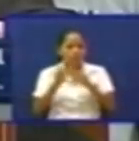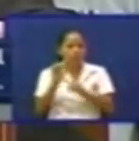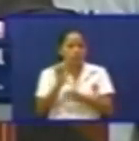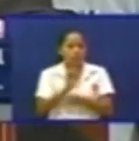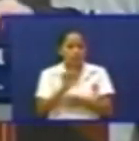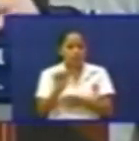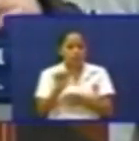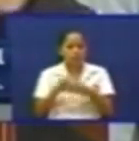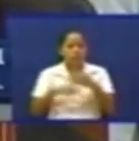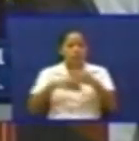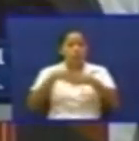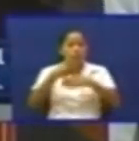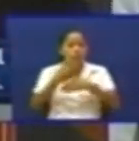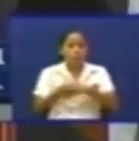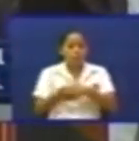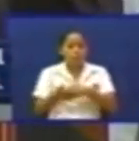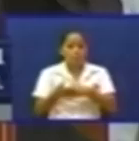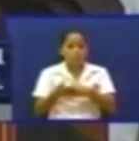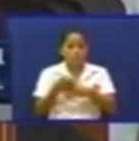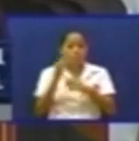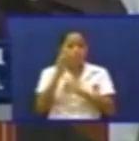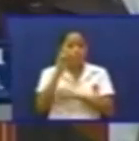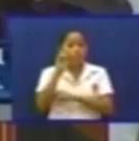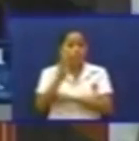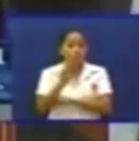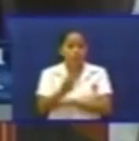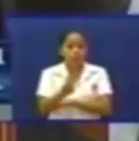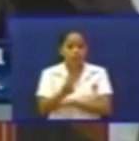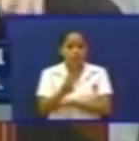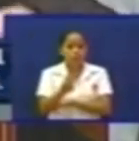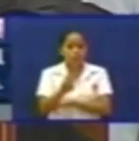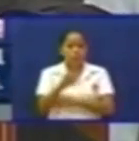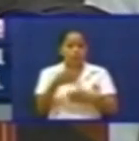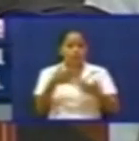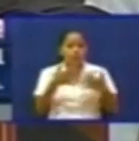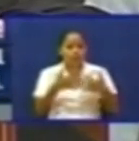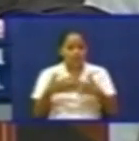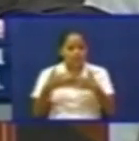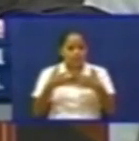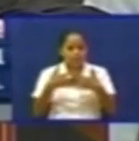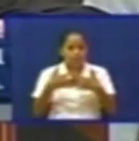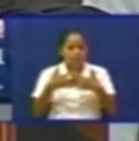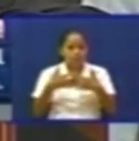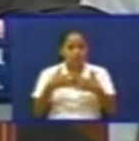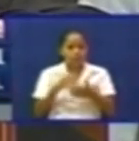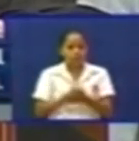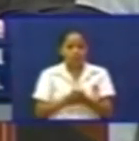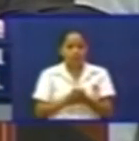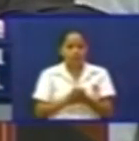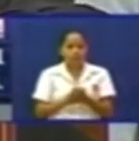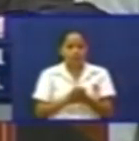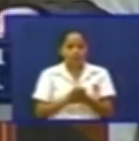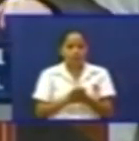Sustancialmente, luego cuando descubren que el yanqui